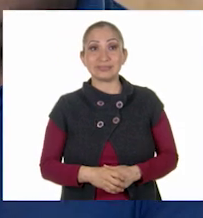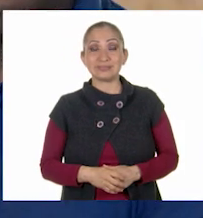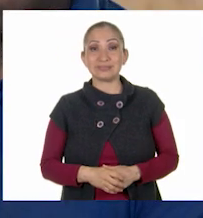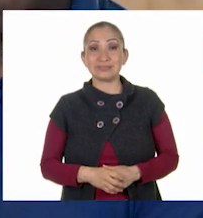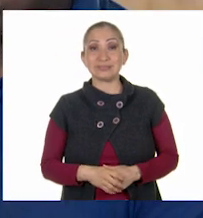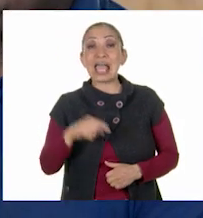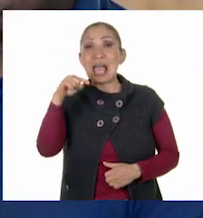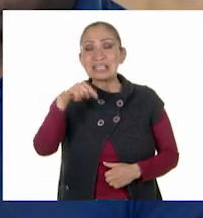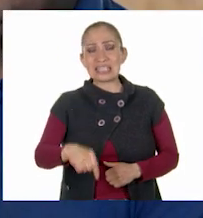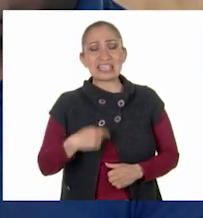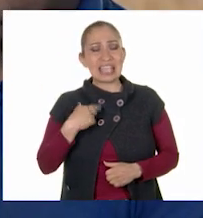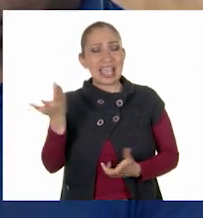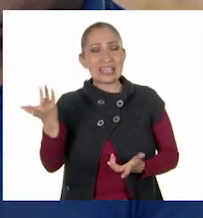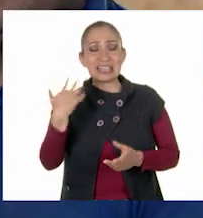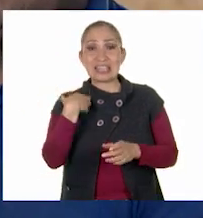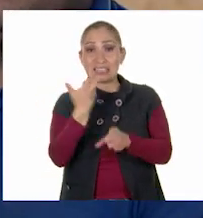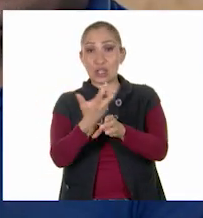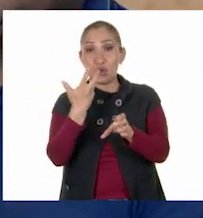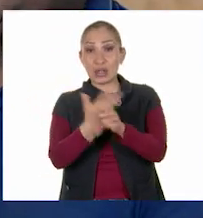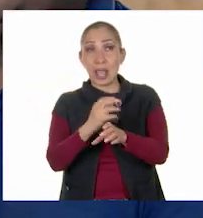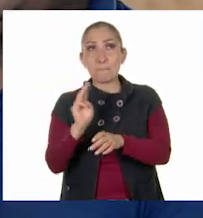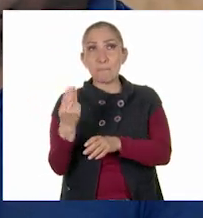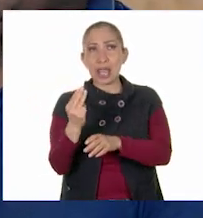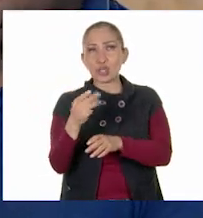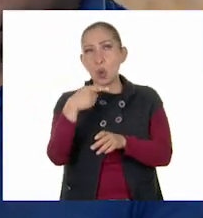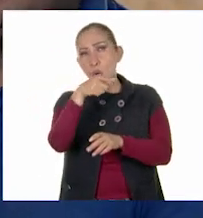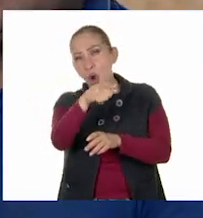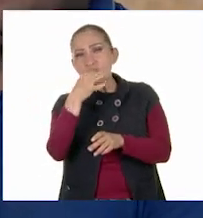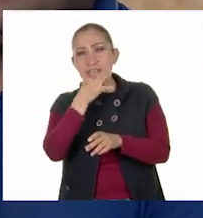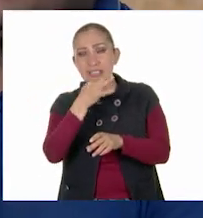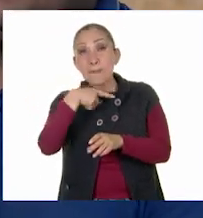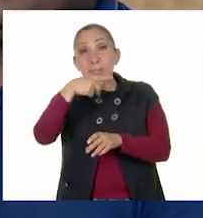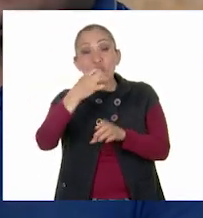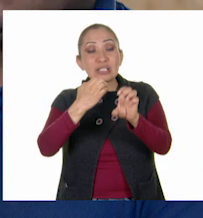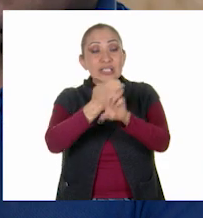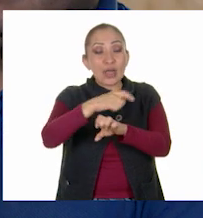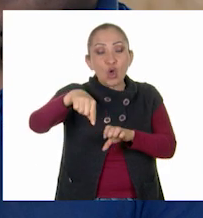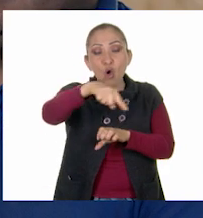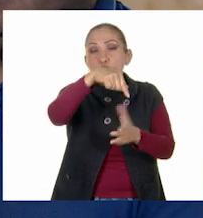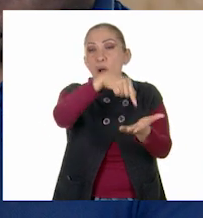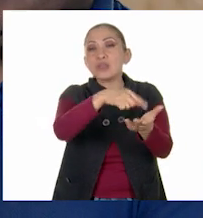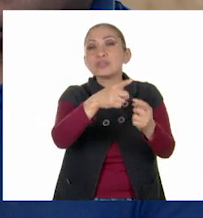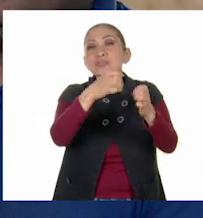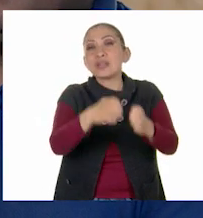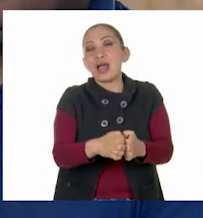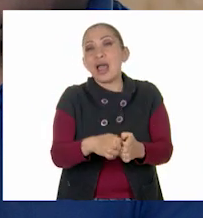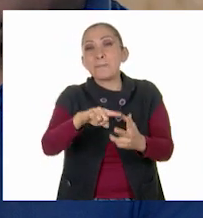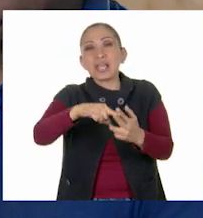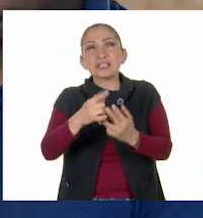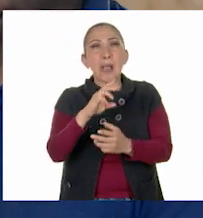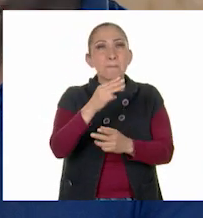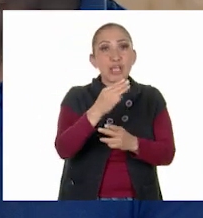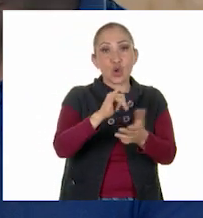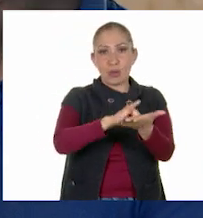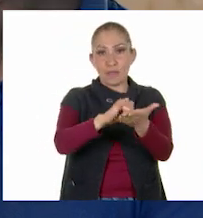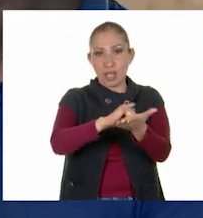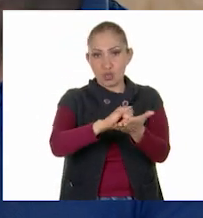El carnaval en Estados Unidos es en mayo, pero también dependiendo el estado, la zona en que estén. Empieza en mayo en Nueva